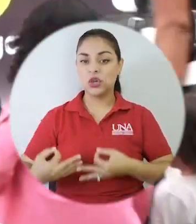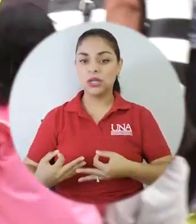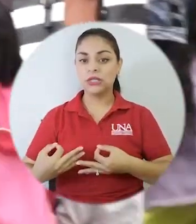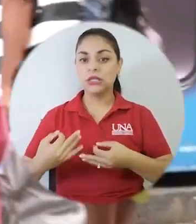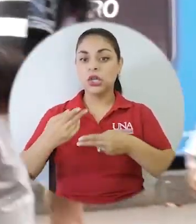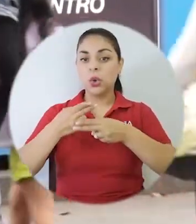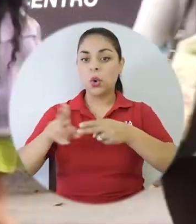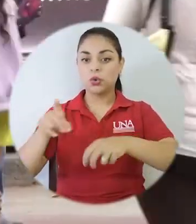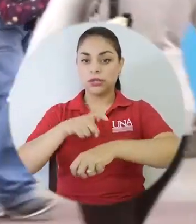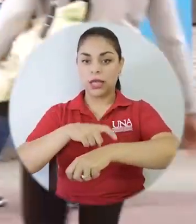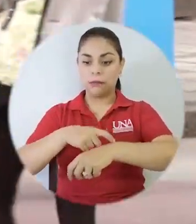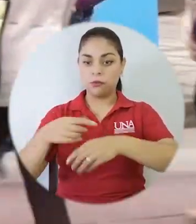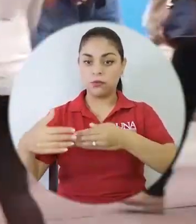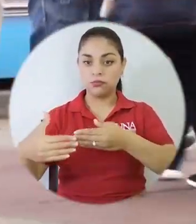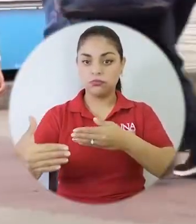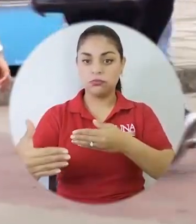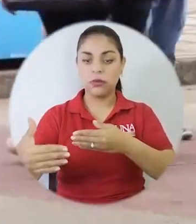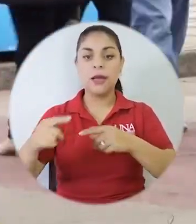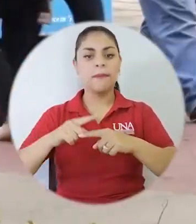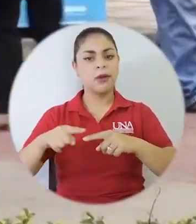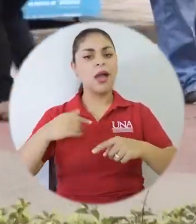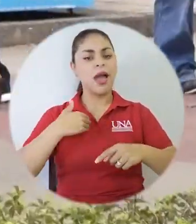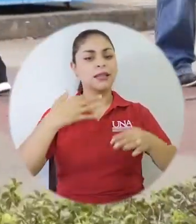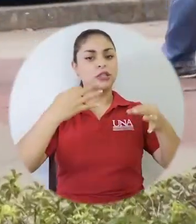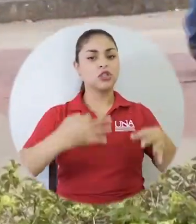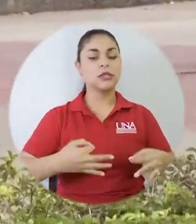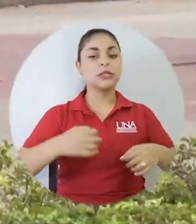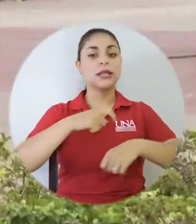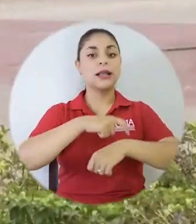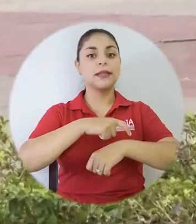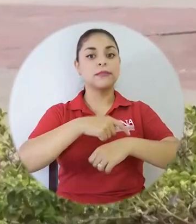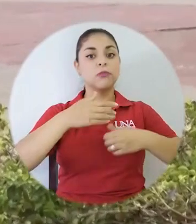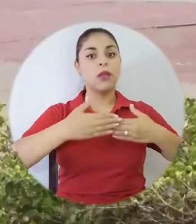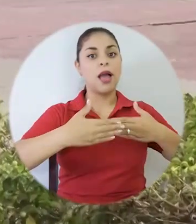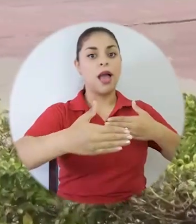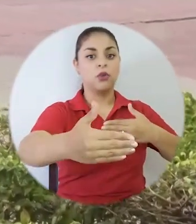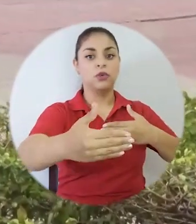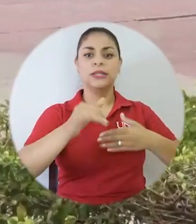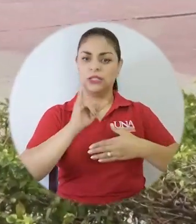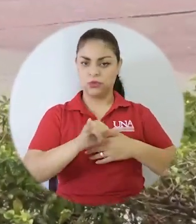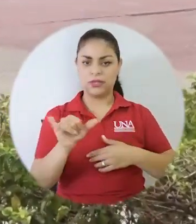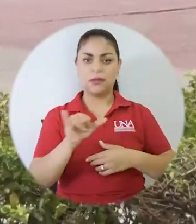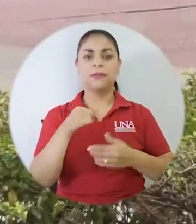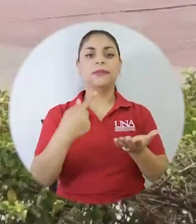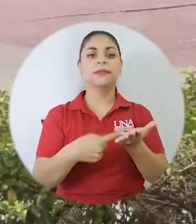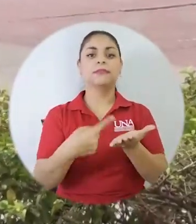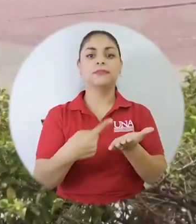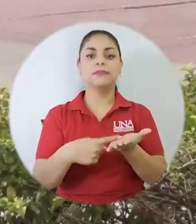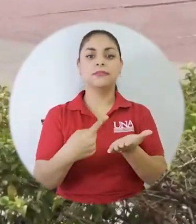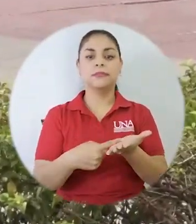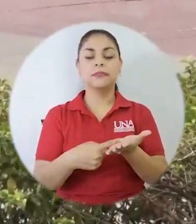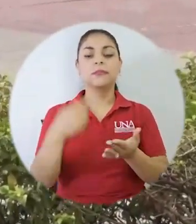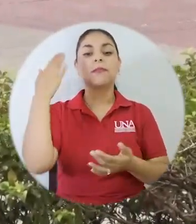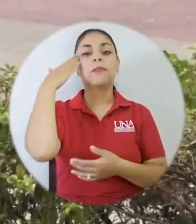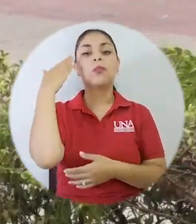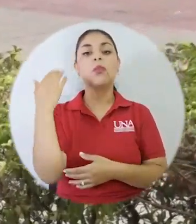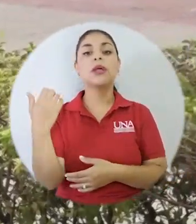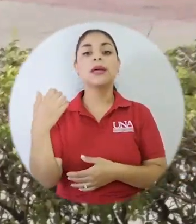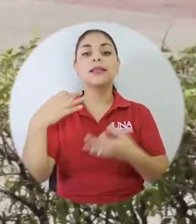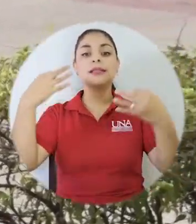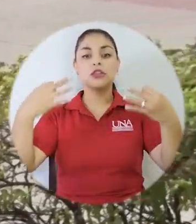de corto plazo, pero hay decisiones de largo plazo. Y también esa discusión hay que hacerla, porque hay 2